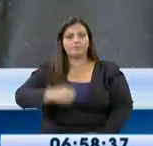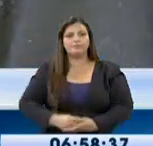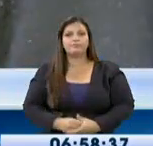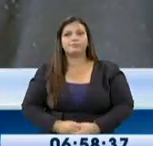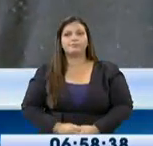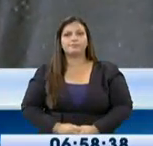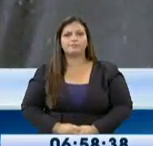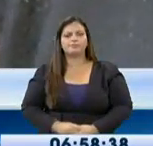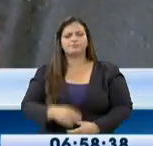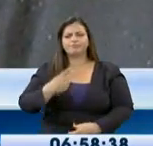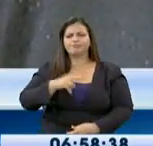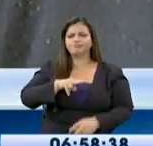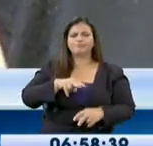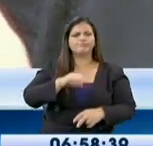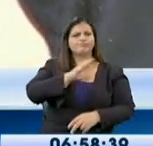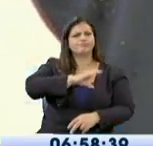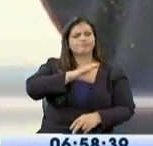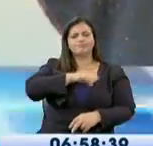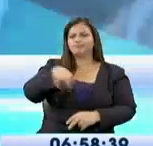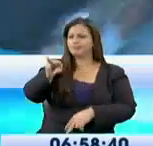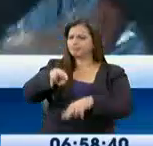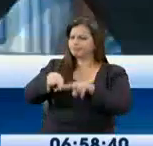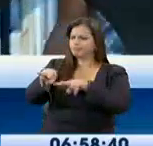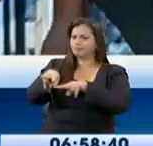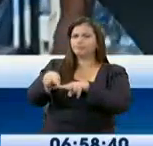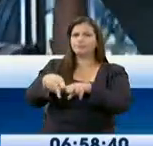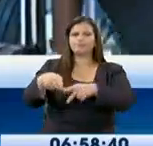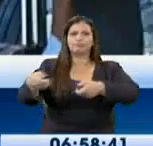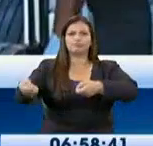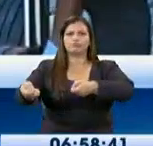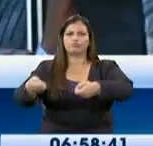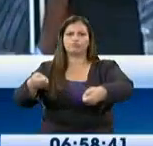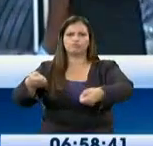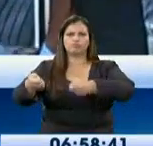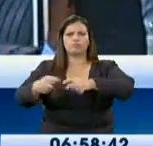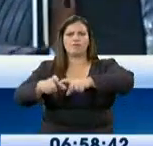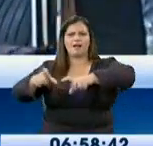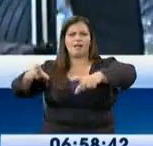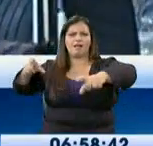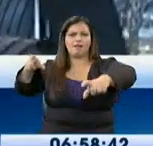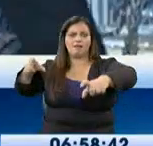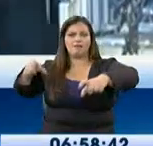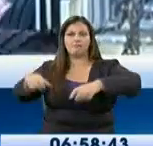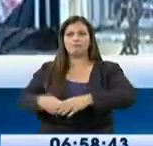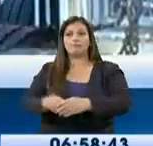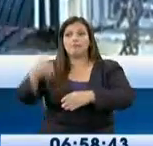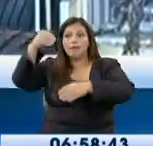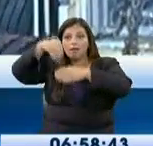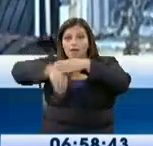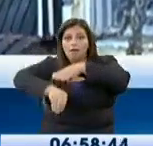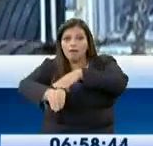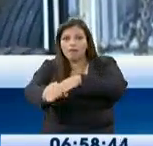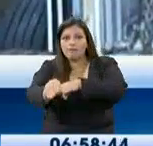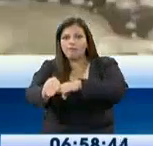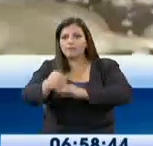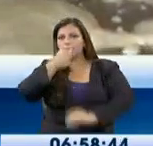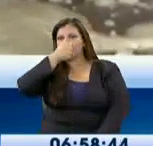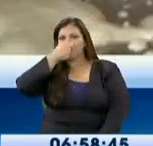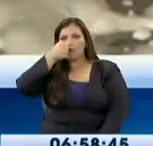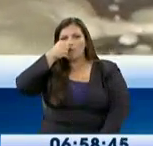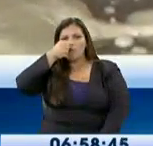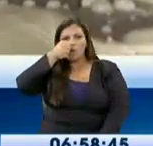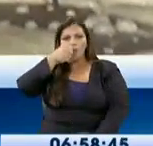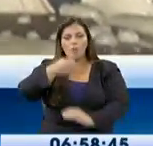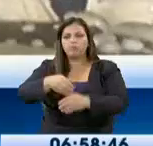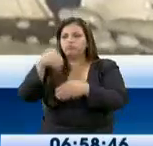un contenedor, el cual se encontraba contaminado en su estructura, como podemos observar. Las organizaciones narcodelictivas siempre buscan